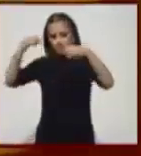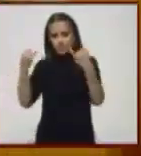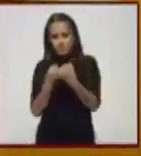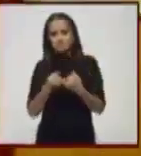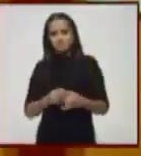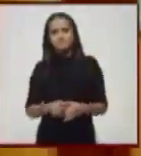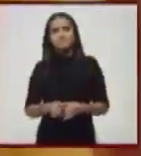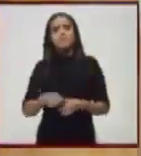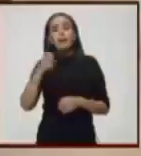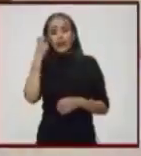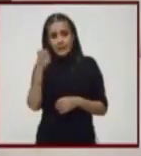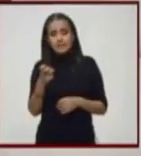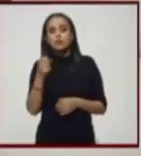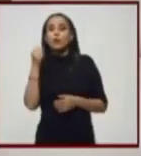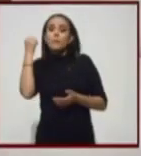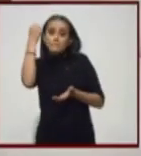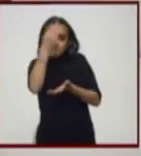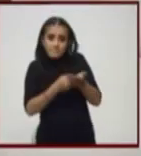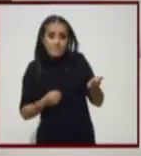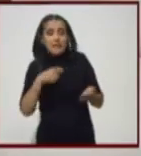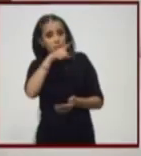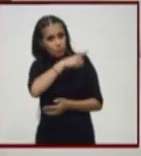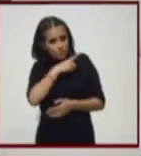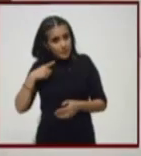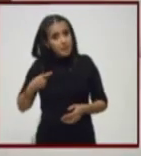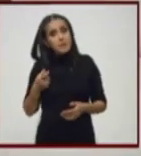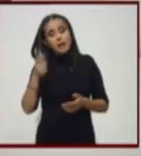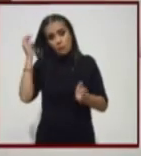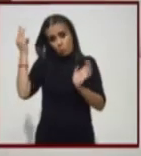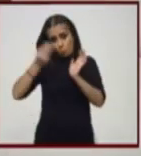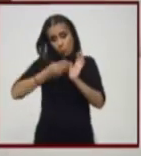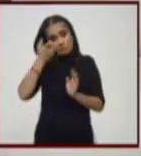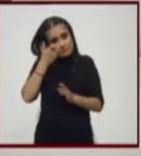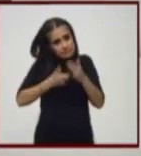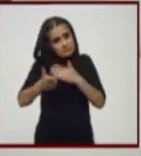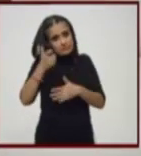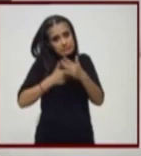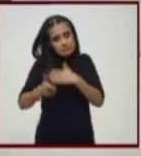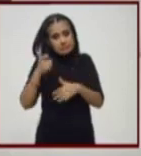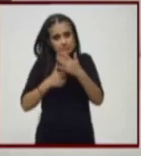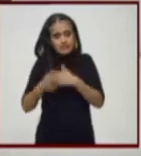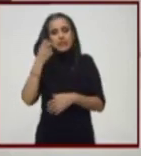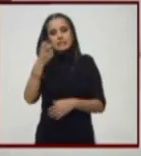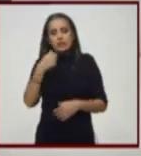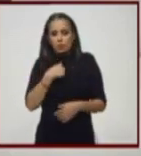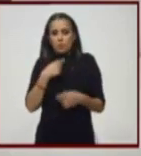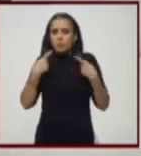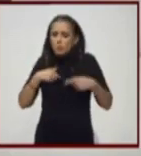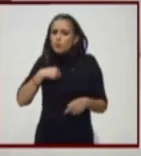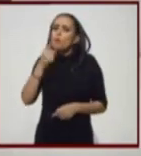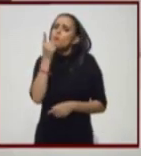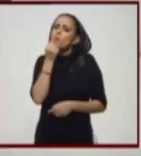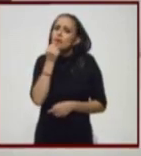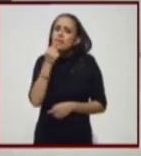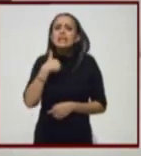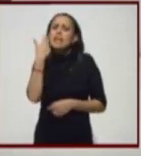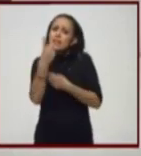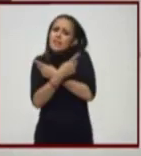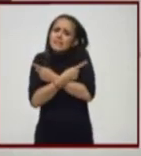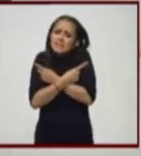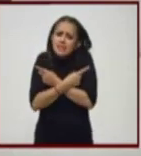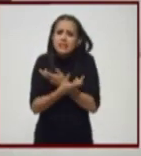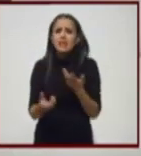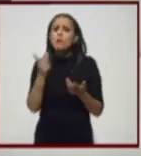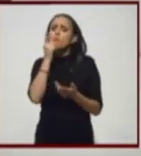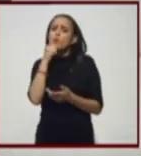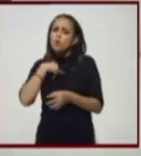lo insta a que cumpla la cuota entonces el mi personaje que quiere ser un policía decente que